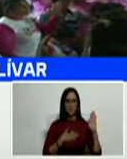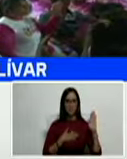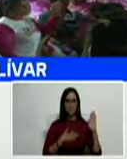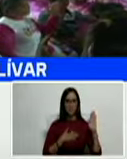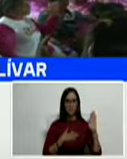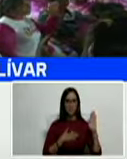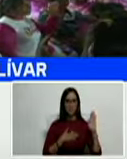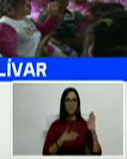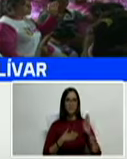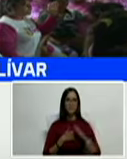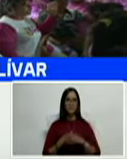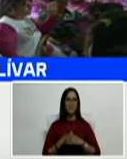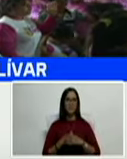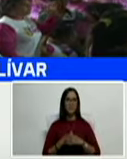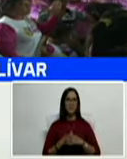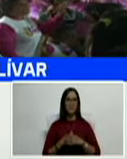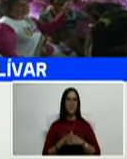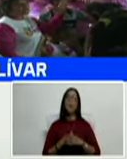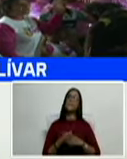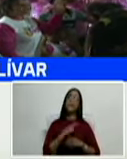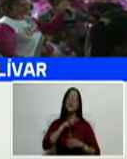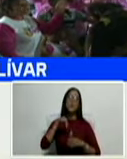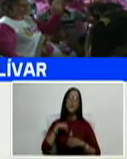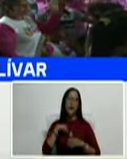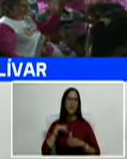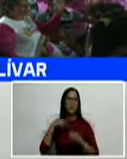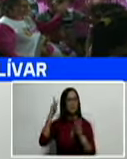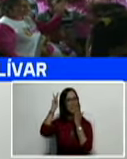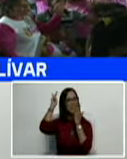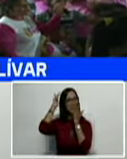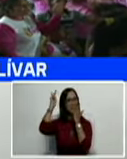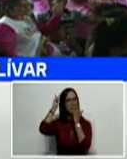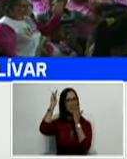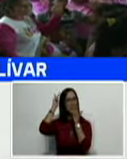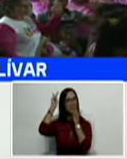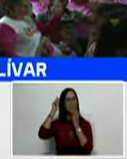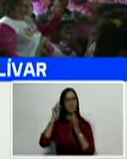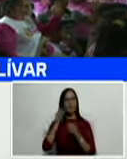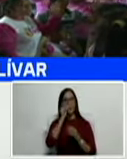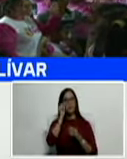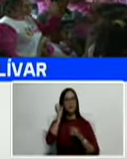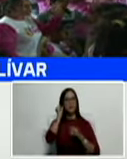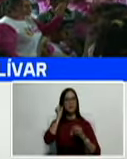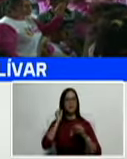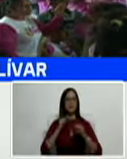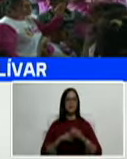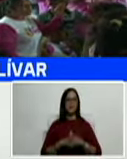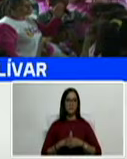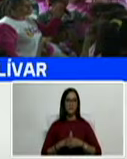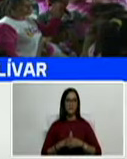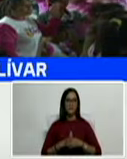Juro por nuestros caciques y cacicas.